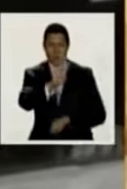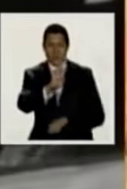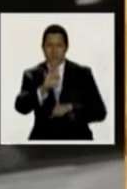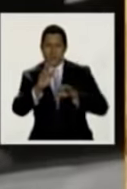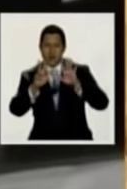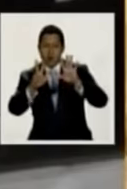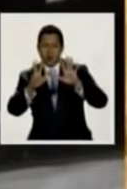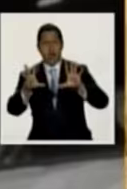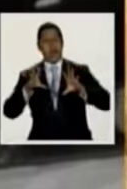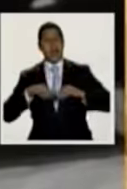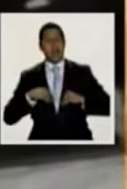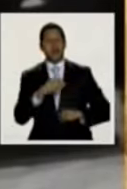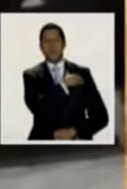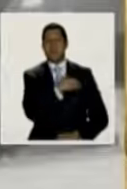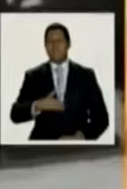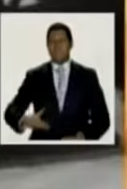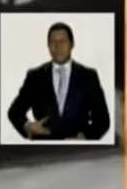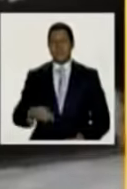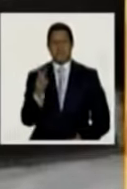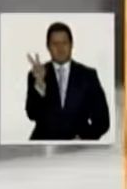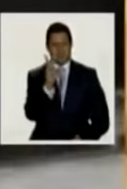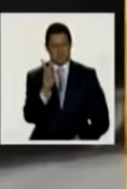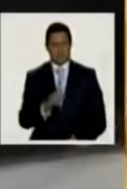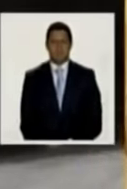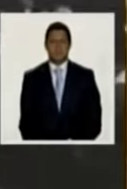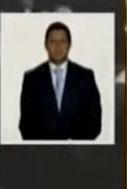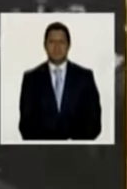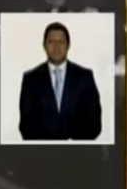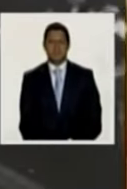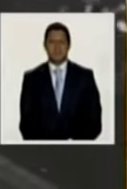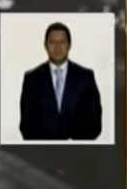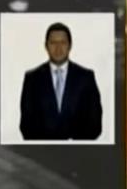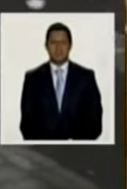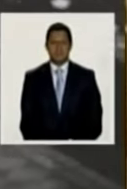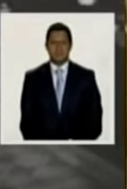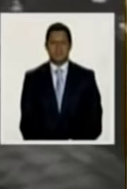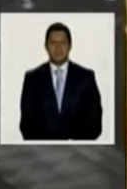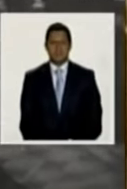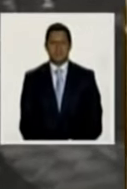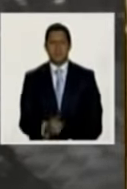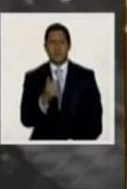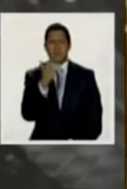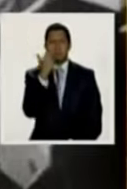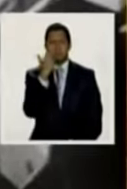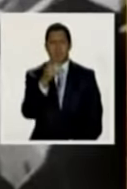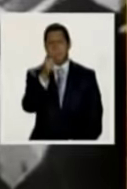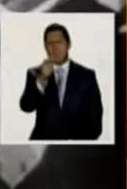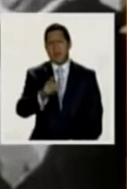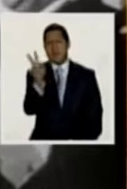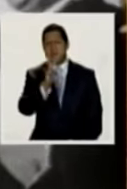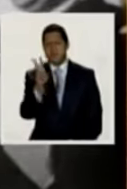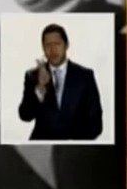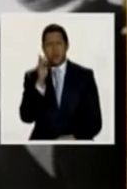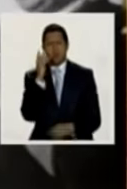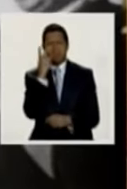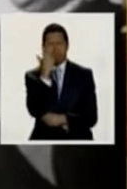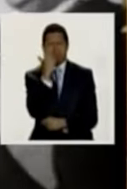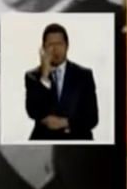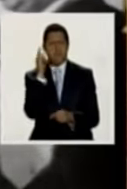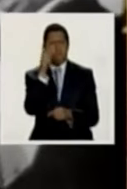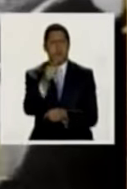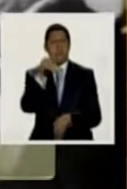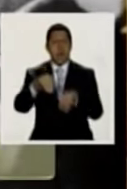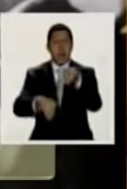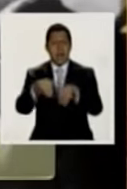1948 asume el cargo de presidente de Venezuela. Tres venezolanos fuimos a la contienda